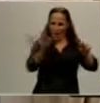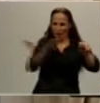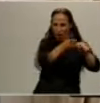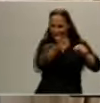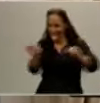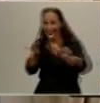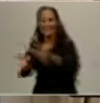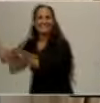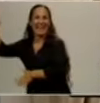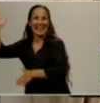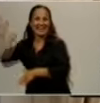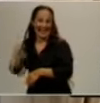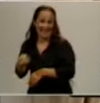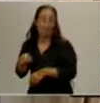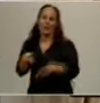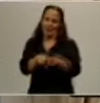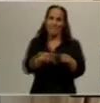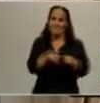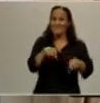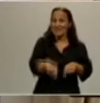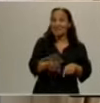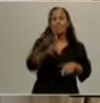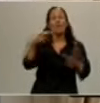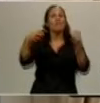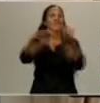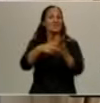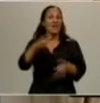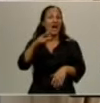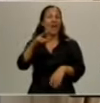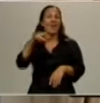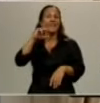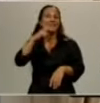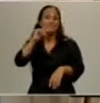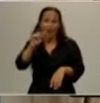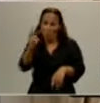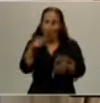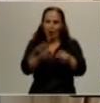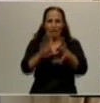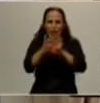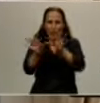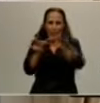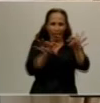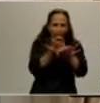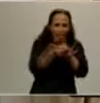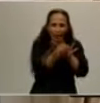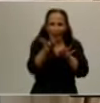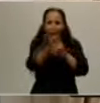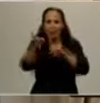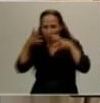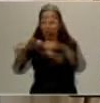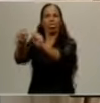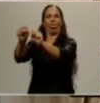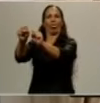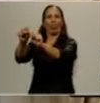suceso de la muerte del fiscal Nisman constituya el hilo de Ariadna, que